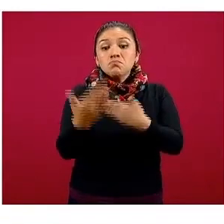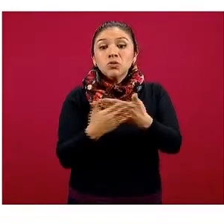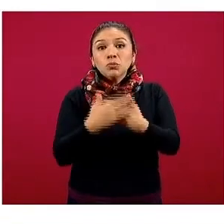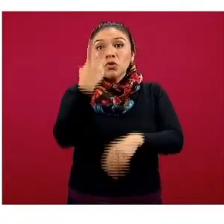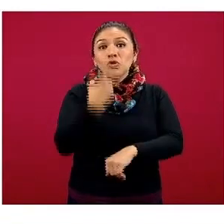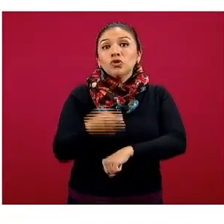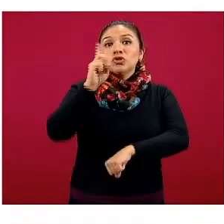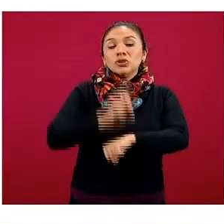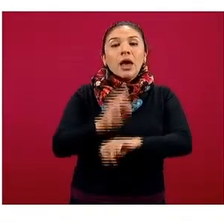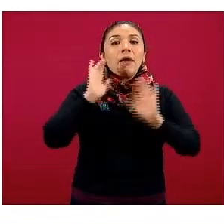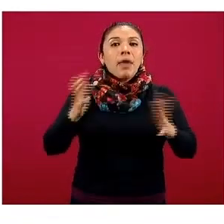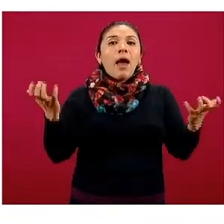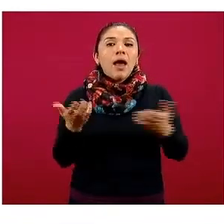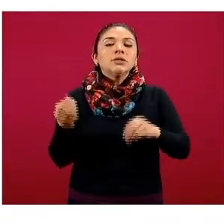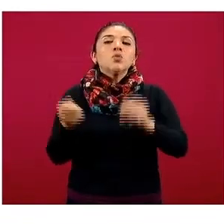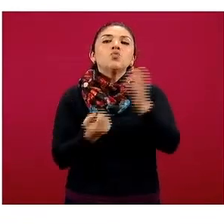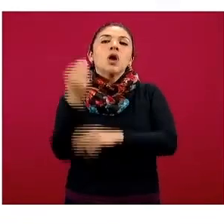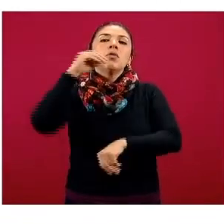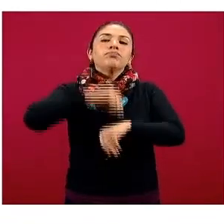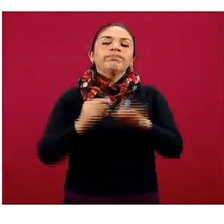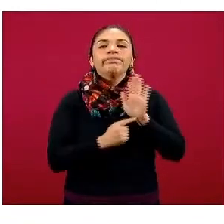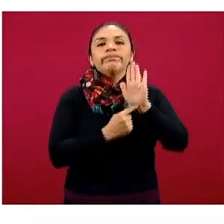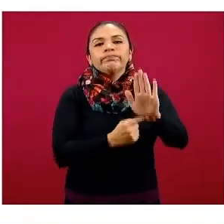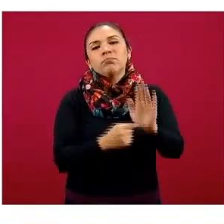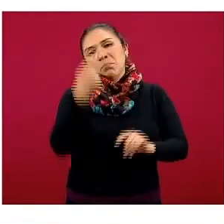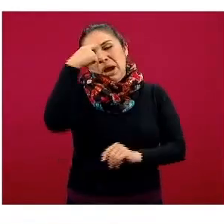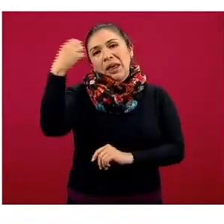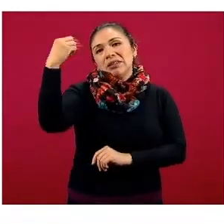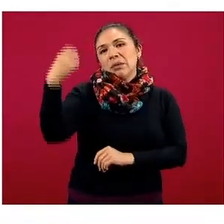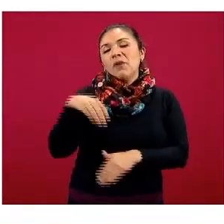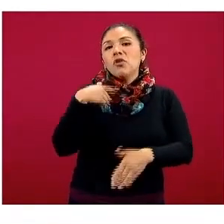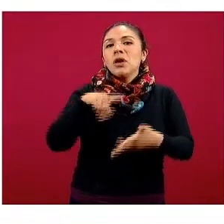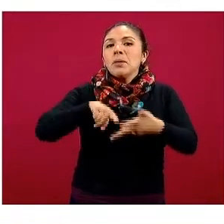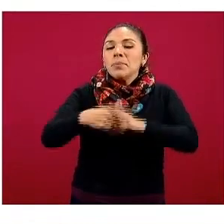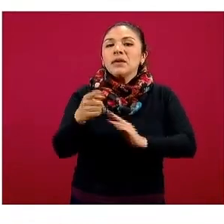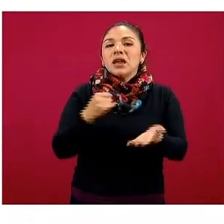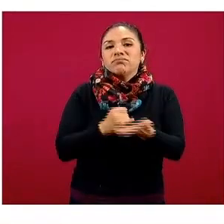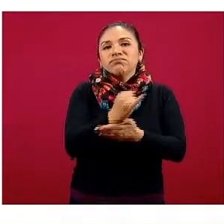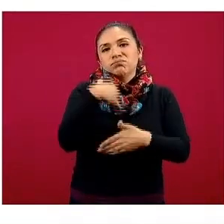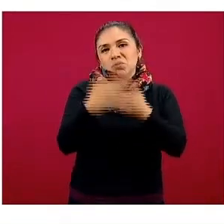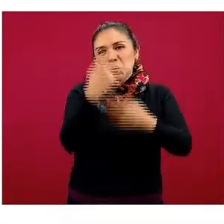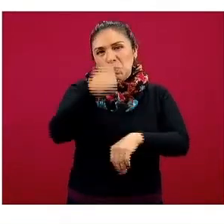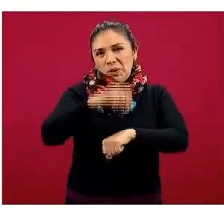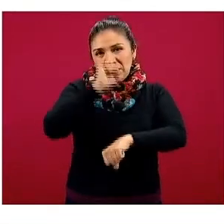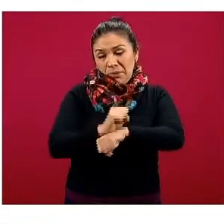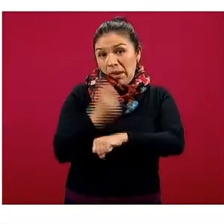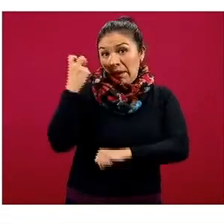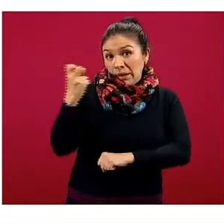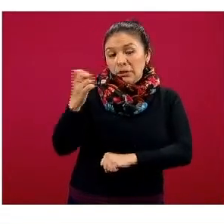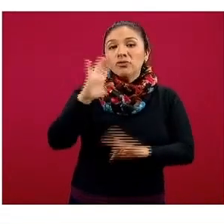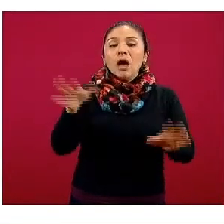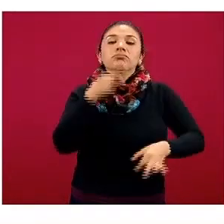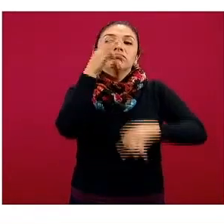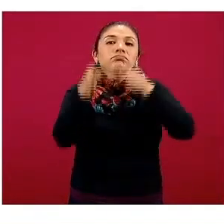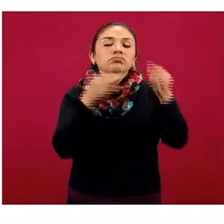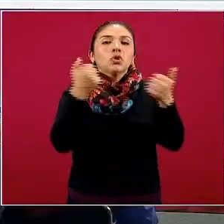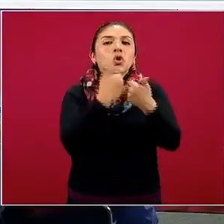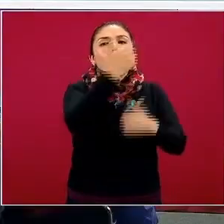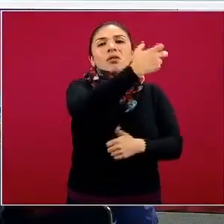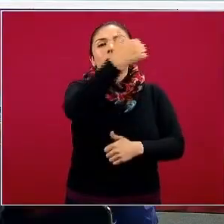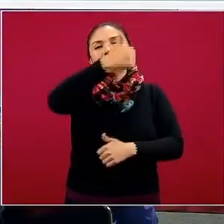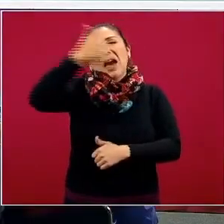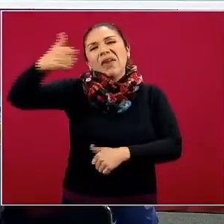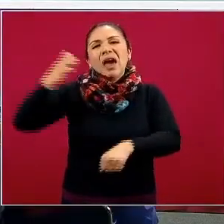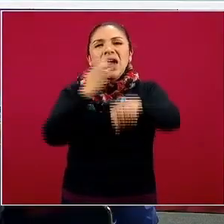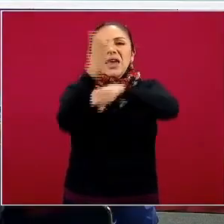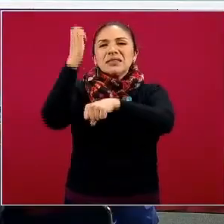estaremos realizando la presentación del semáforo que entrará en vigor la próxima semana. Este está siendo ya notificado a las entidades